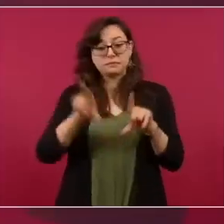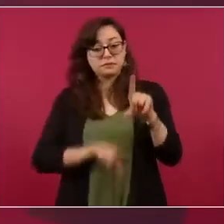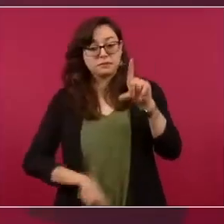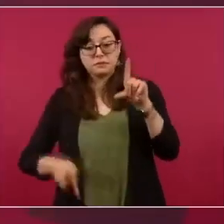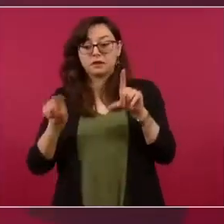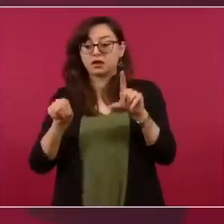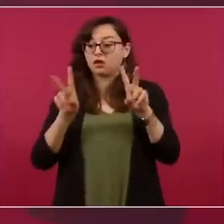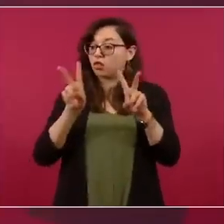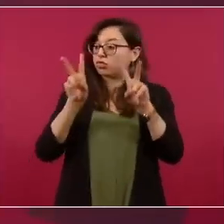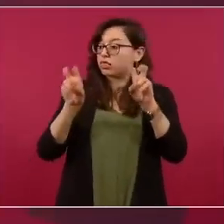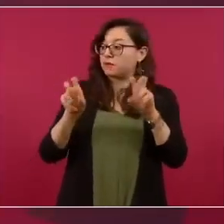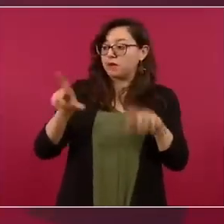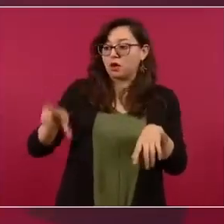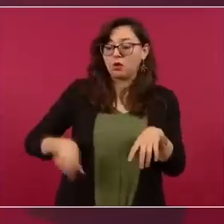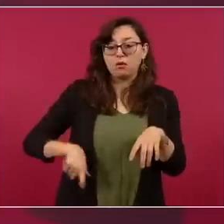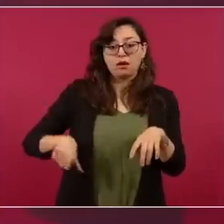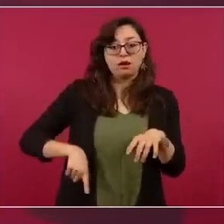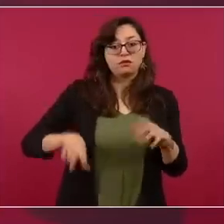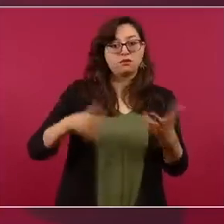y